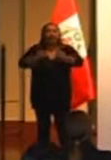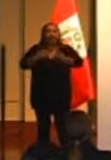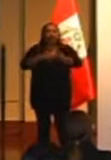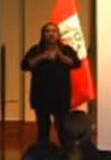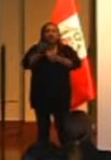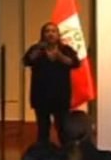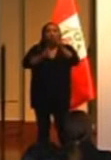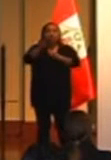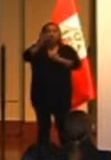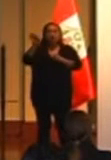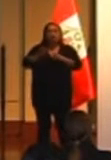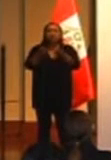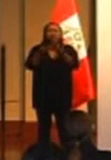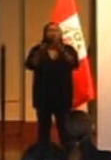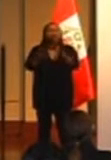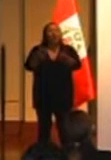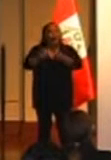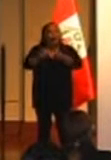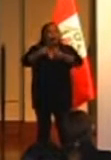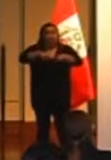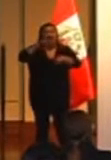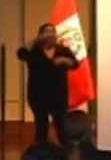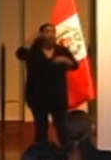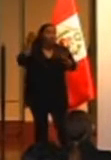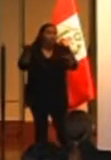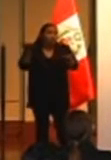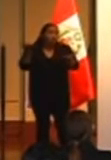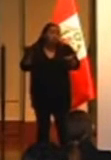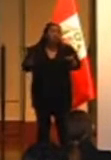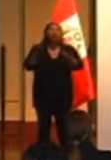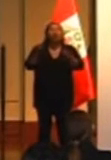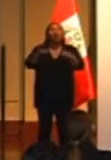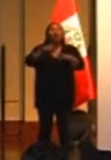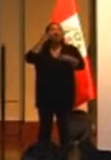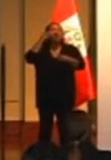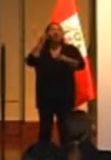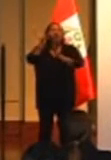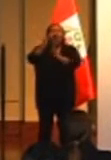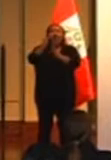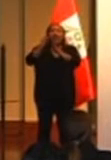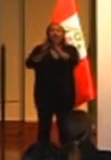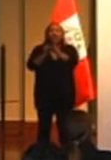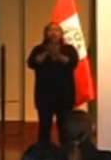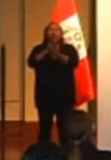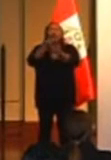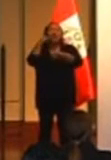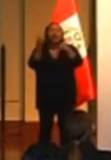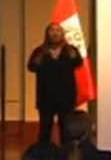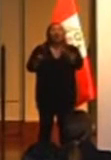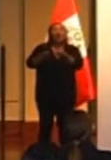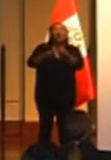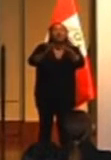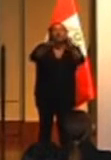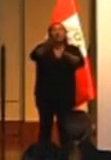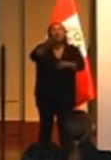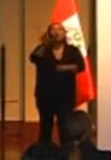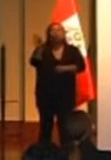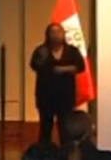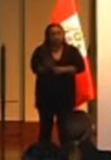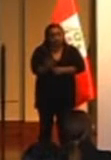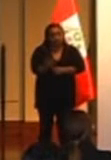las tasas tan buenas que tenemos nosotros en Miraflores. En Miraflores se ha bajado la delincuencia común hasta un